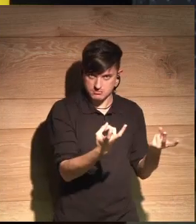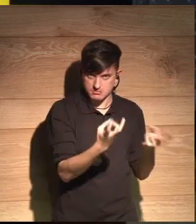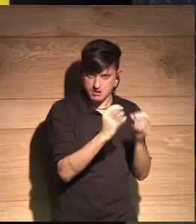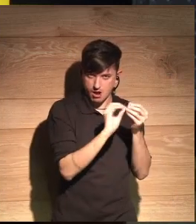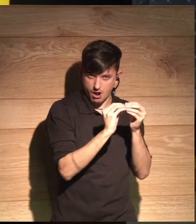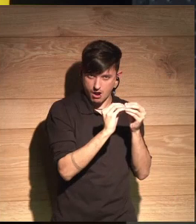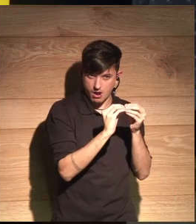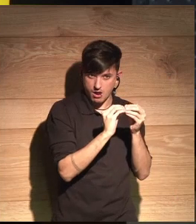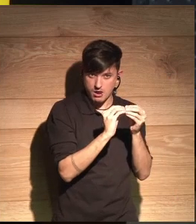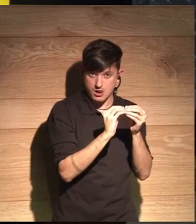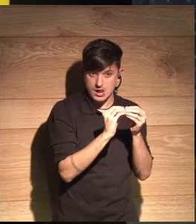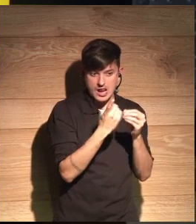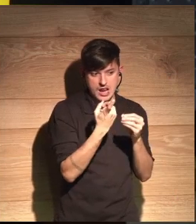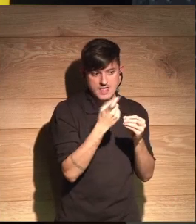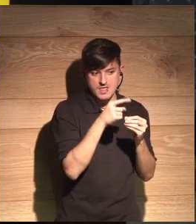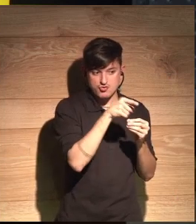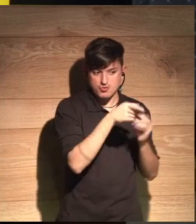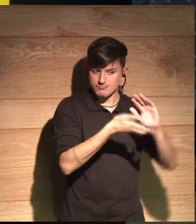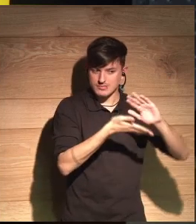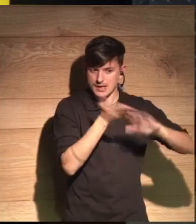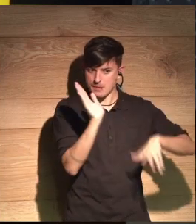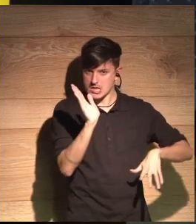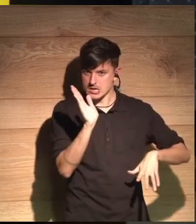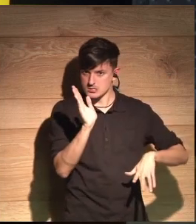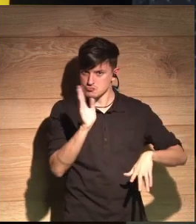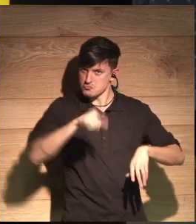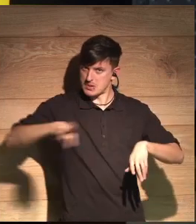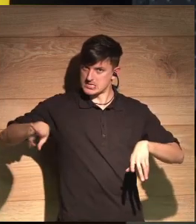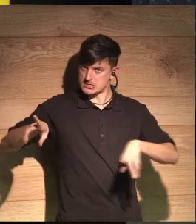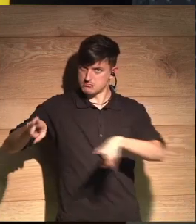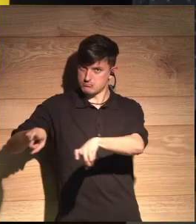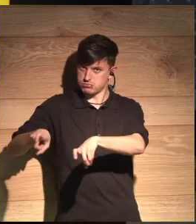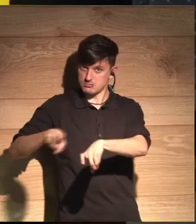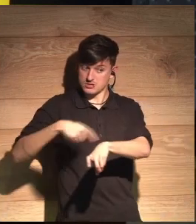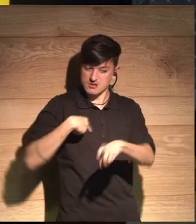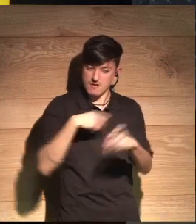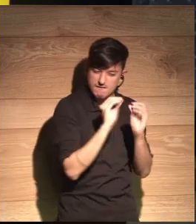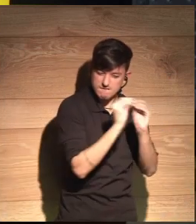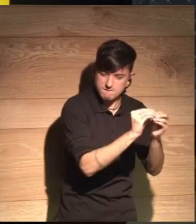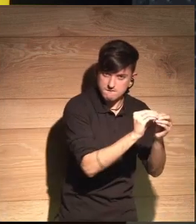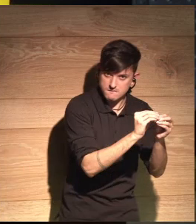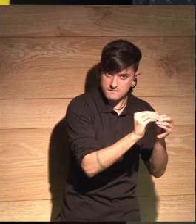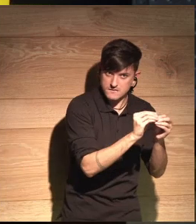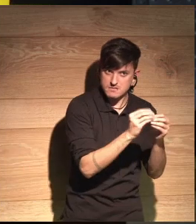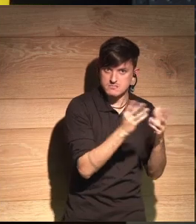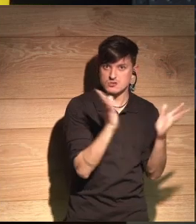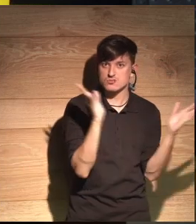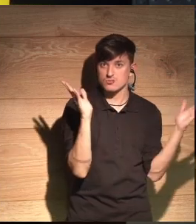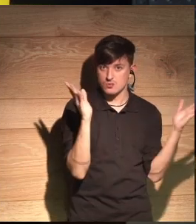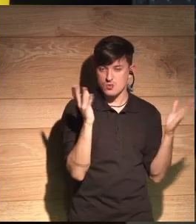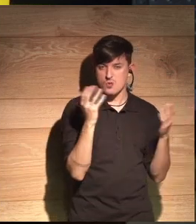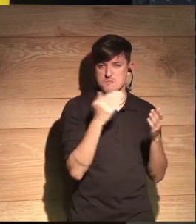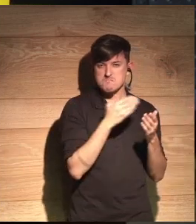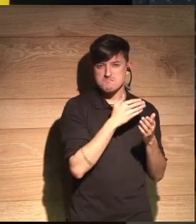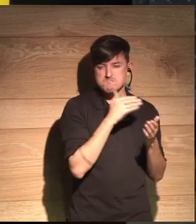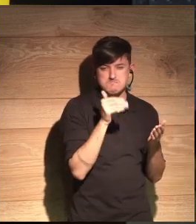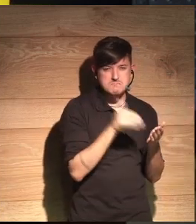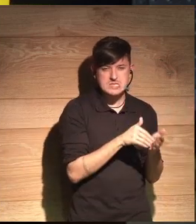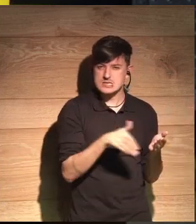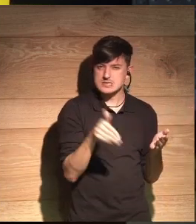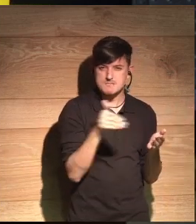por unos meses que arreglamos la casa estamos hablando de miles y miles y miles